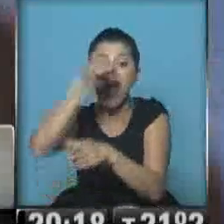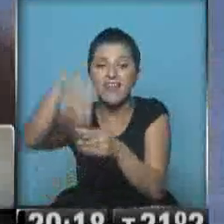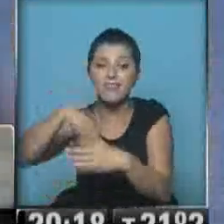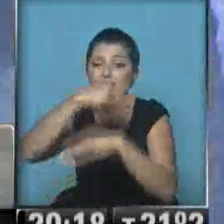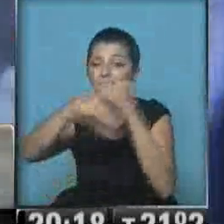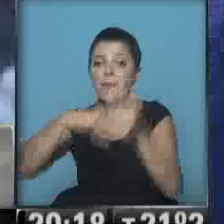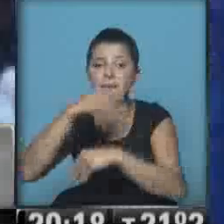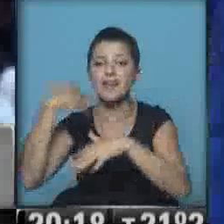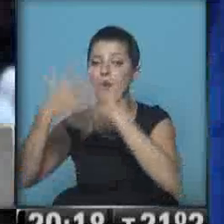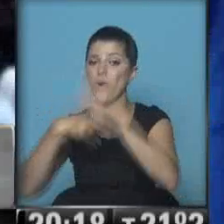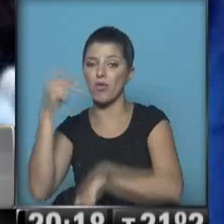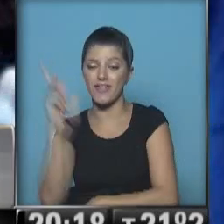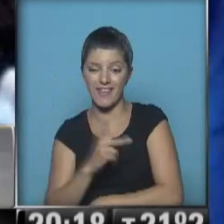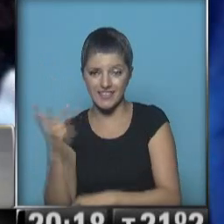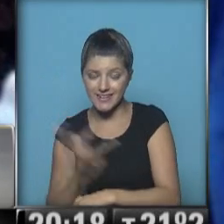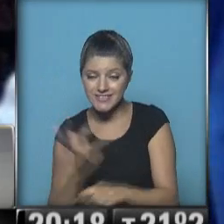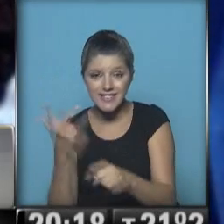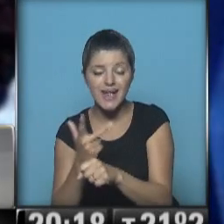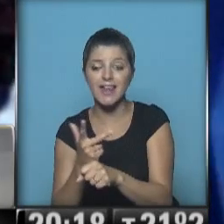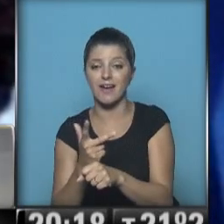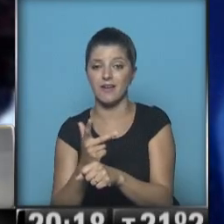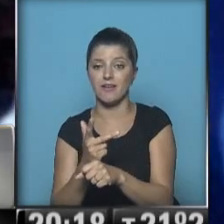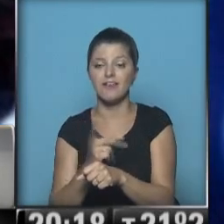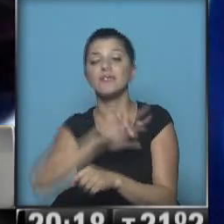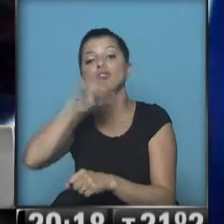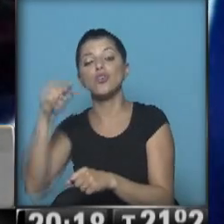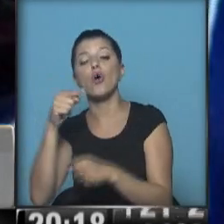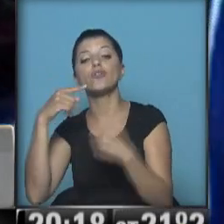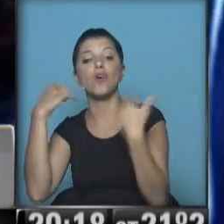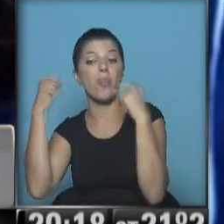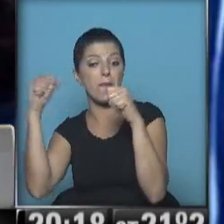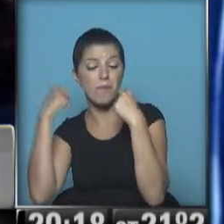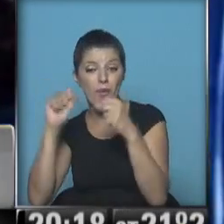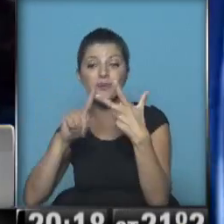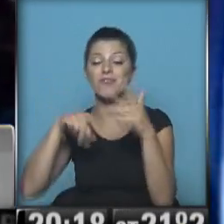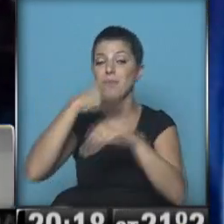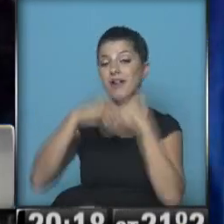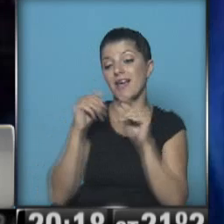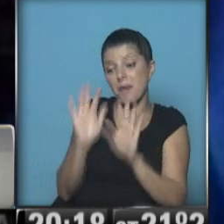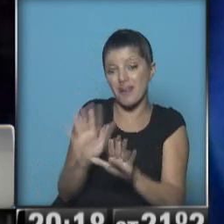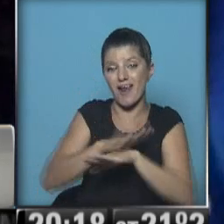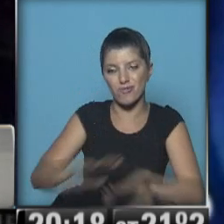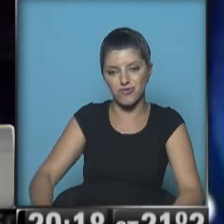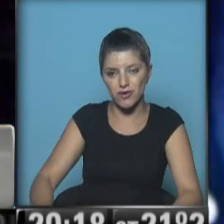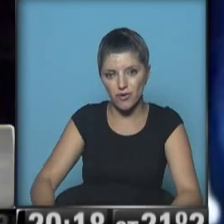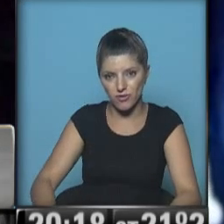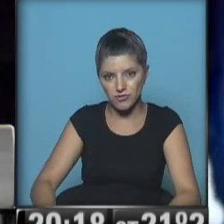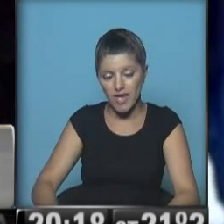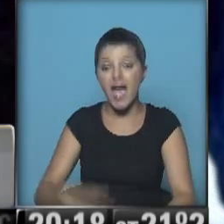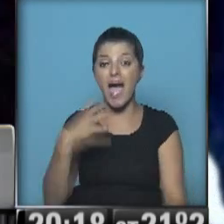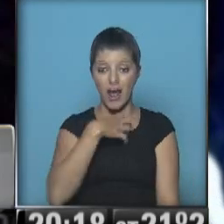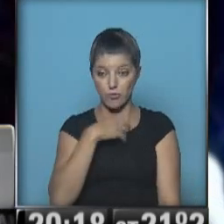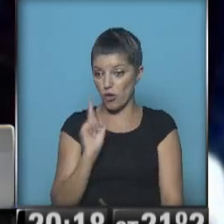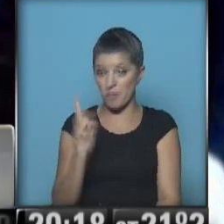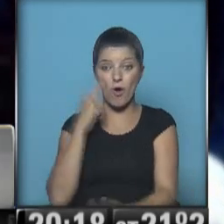jugadores de inferiores de fútbol jugadores de otras disciplinas familiares que están esperando a los chicos alumnos del